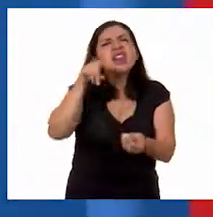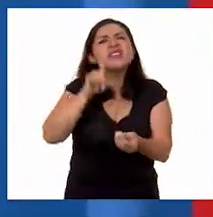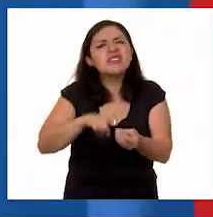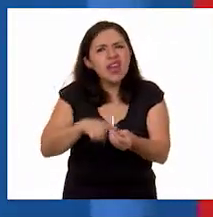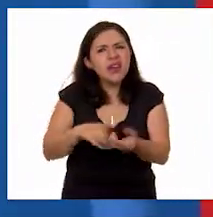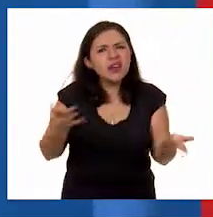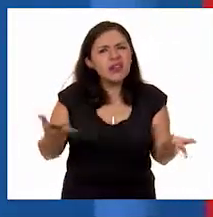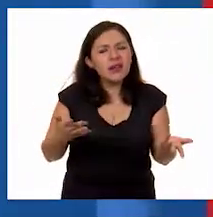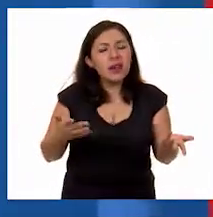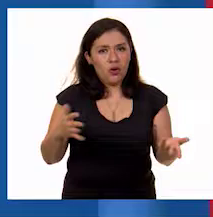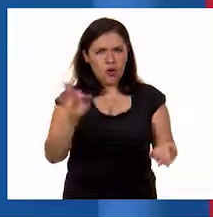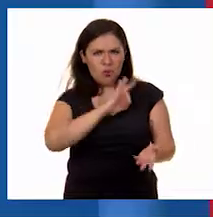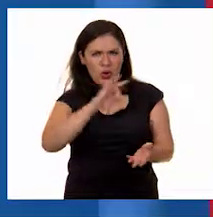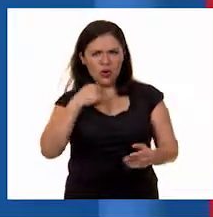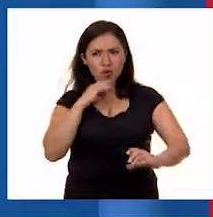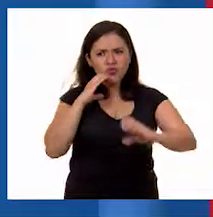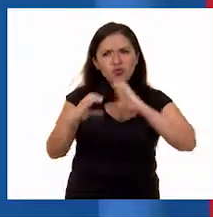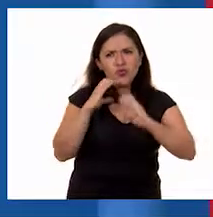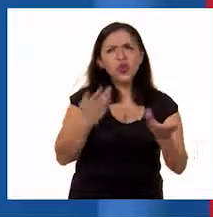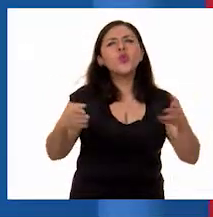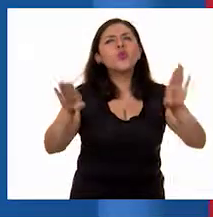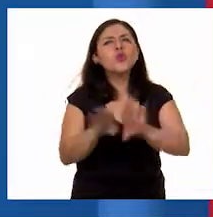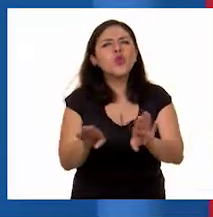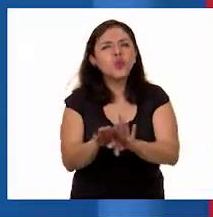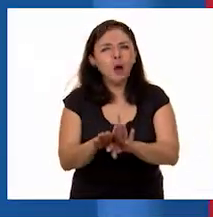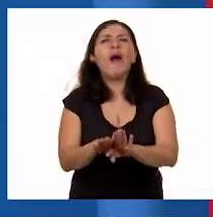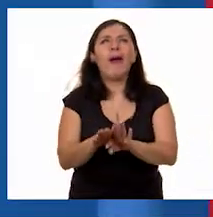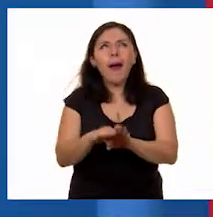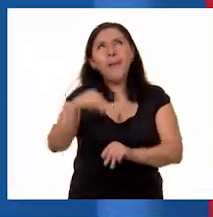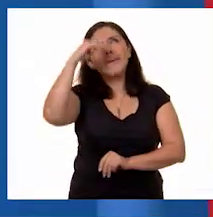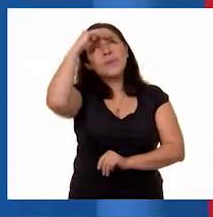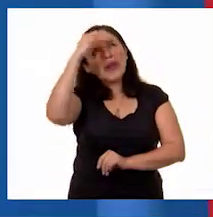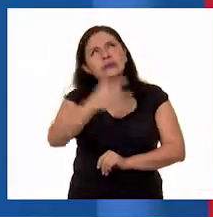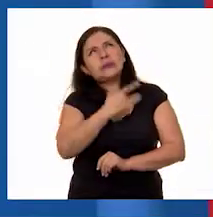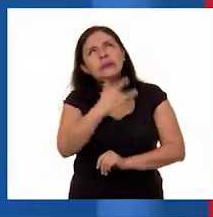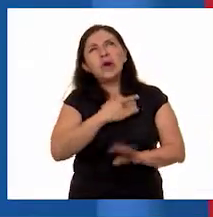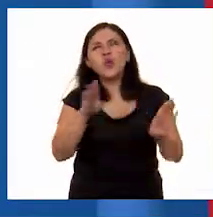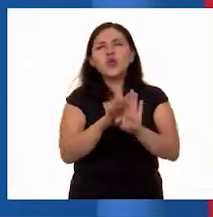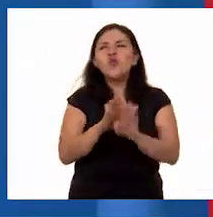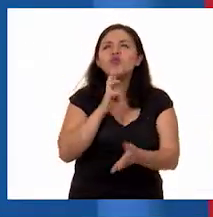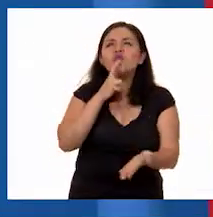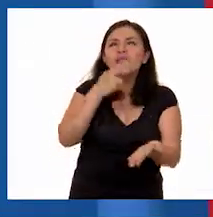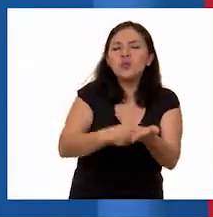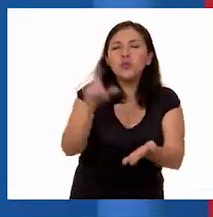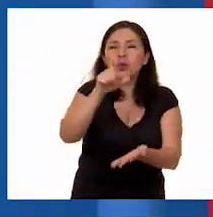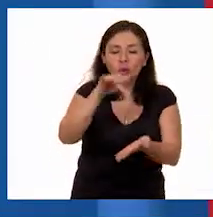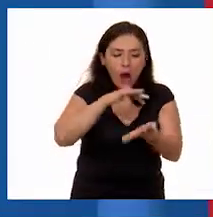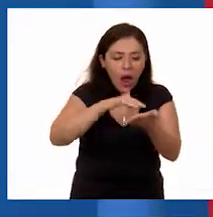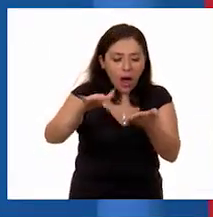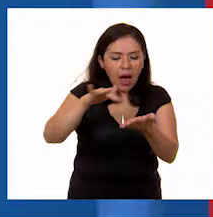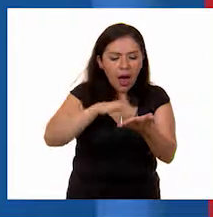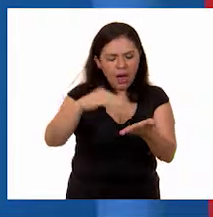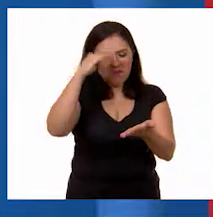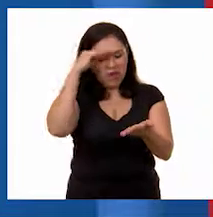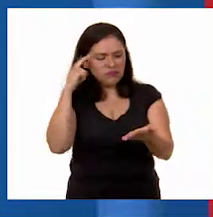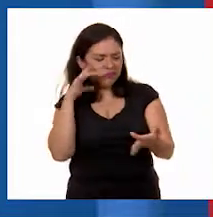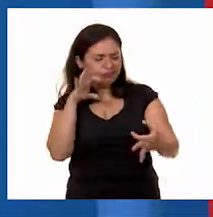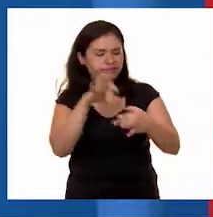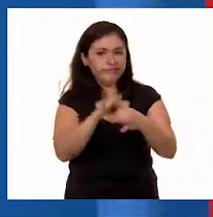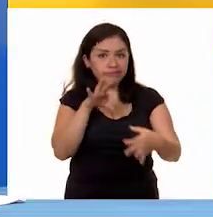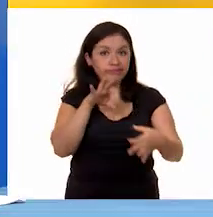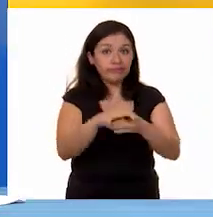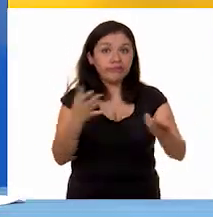¿Cómo puedo lograr mi propósito comunicativo? E inferir las respuestas a estas preguntas al leer los textos escritos por otras